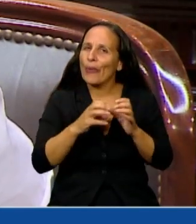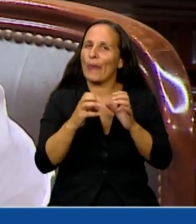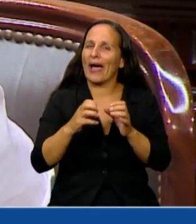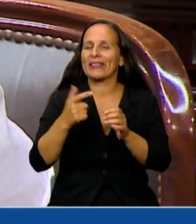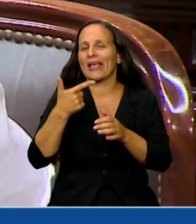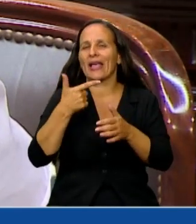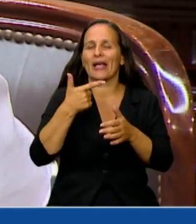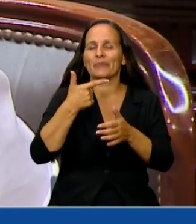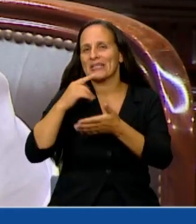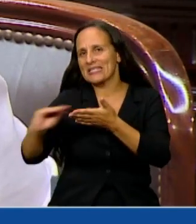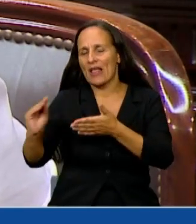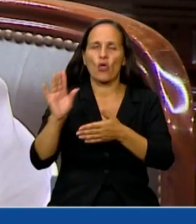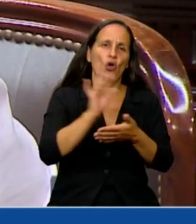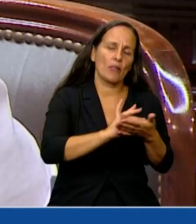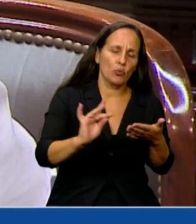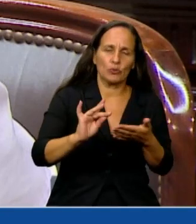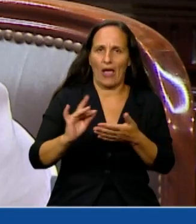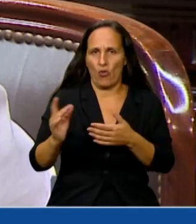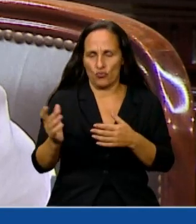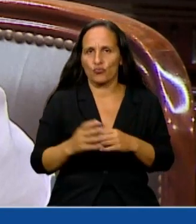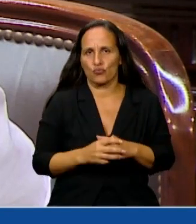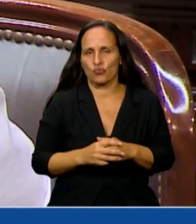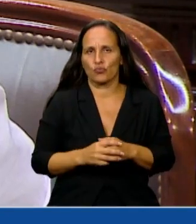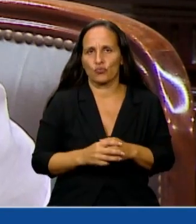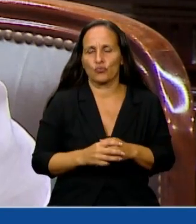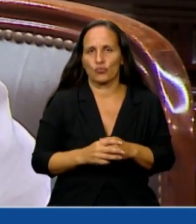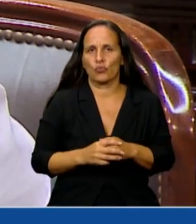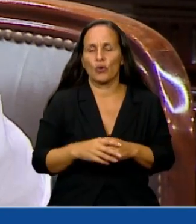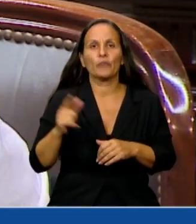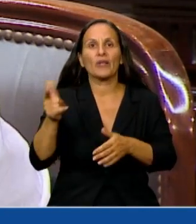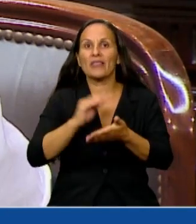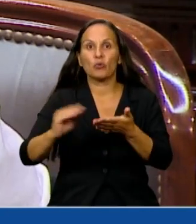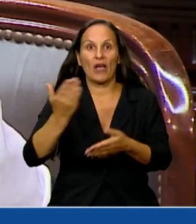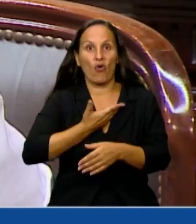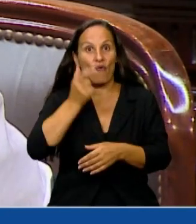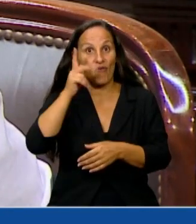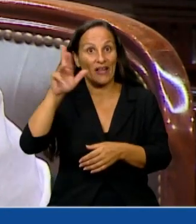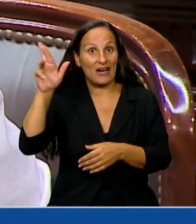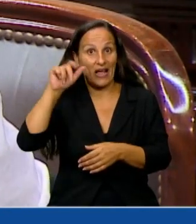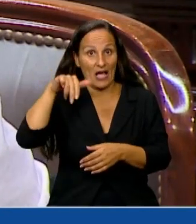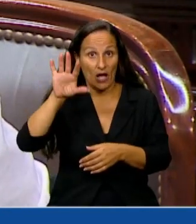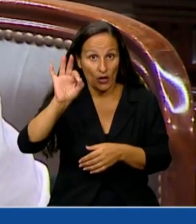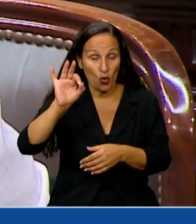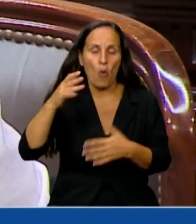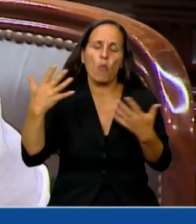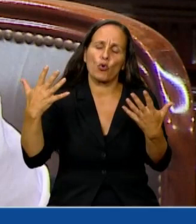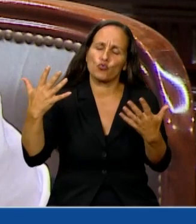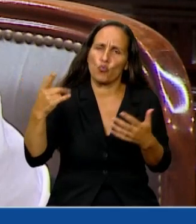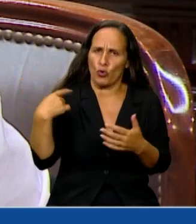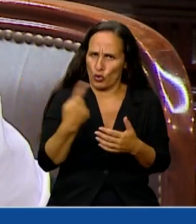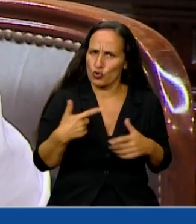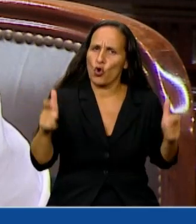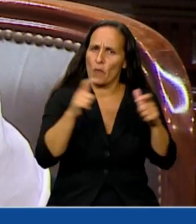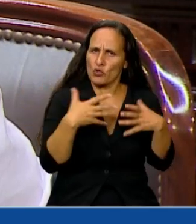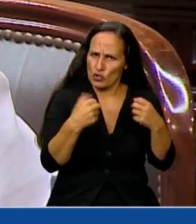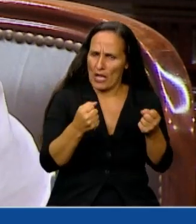dos cámaras y que lo que dice el diputado Ferraro, que por supuesto estamos a disposición de discutirlo en la Comisión